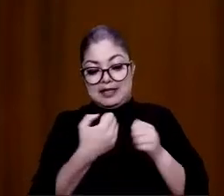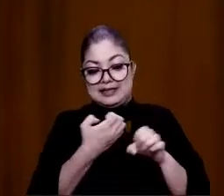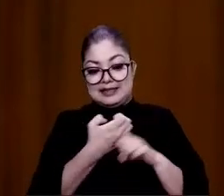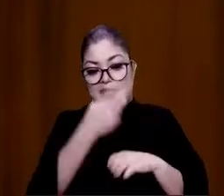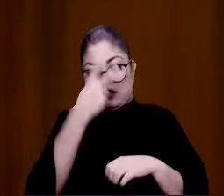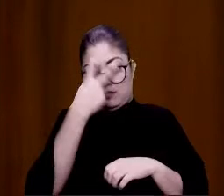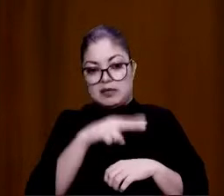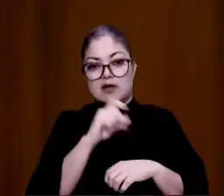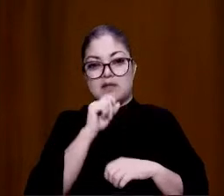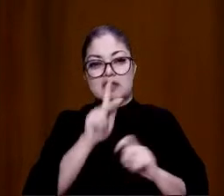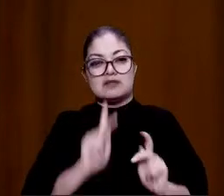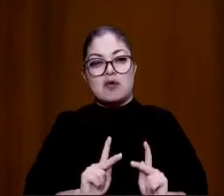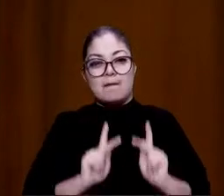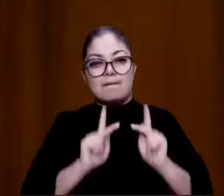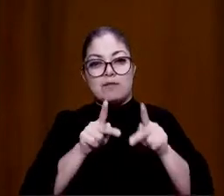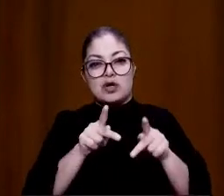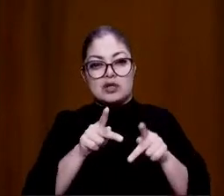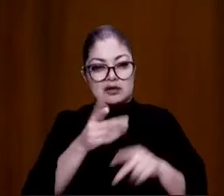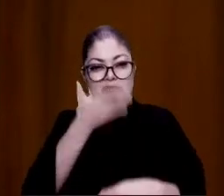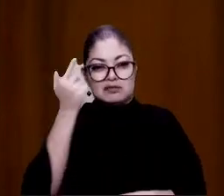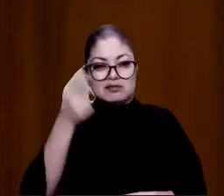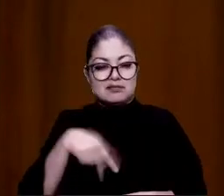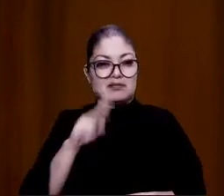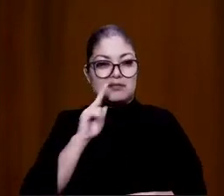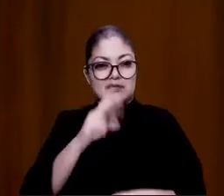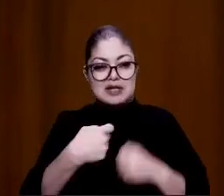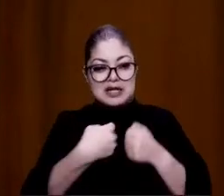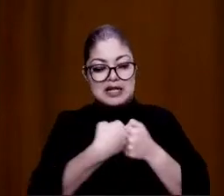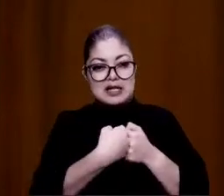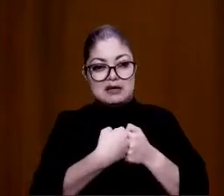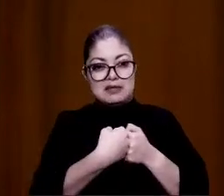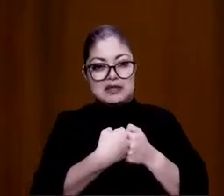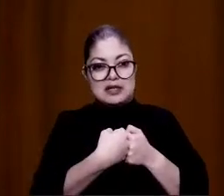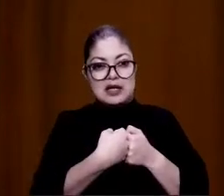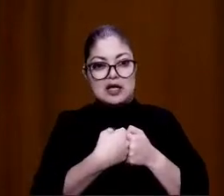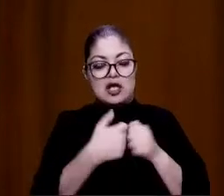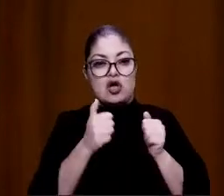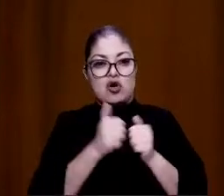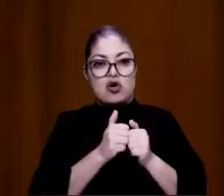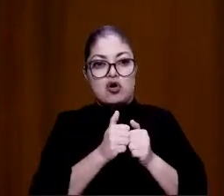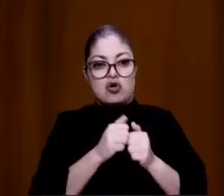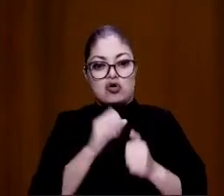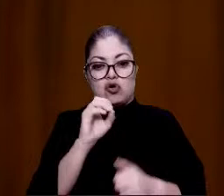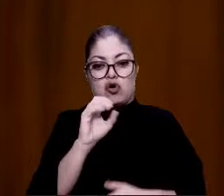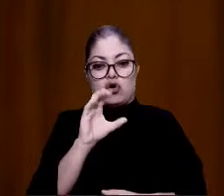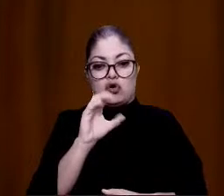donde se hizo el puente, no sé si lo han visto en los límites con Ocoyoacac.